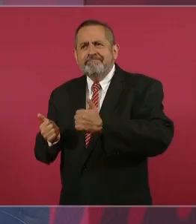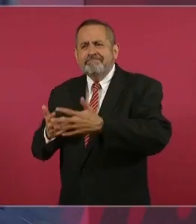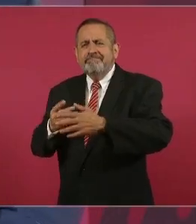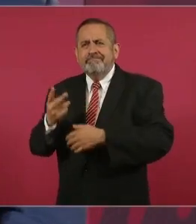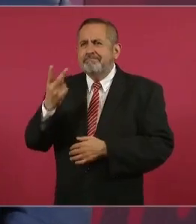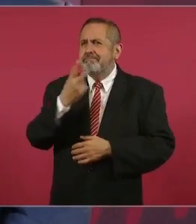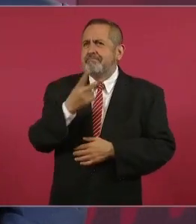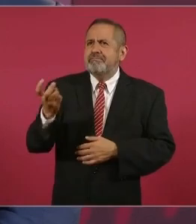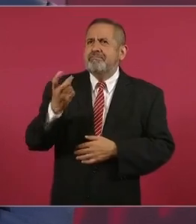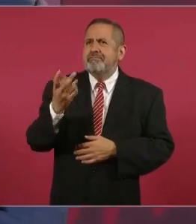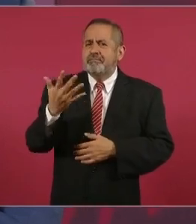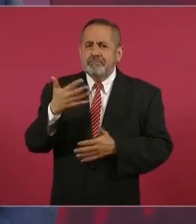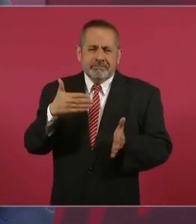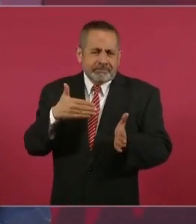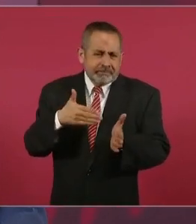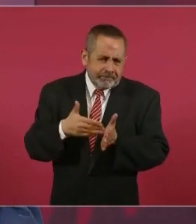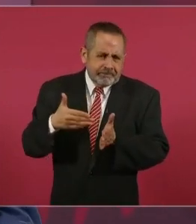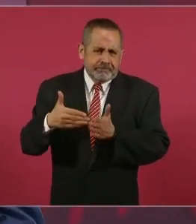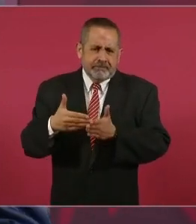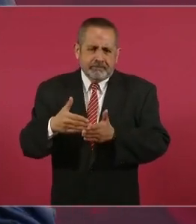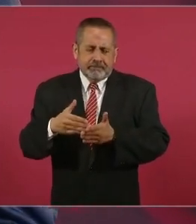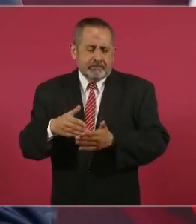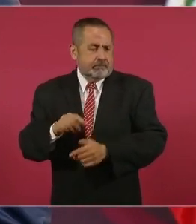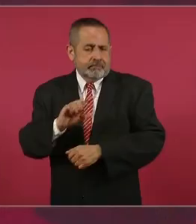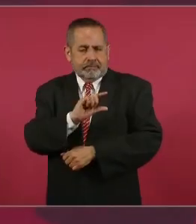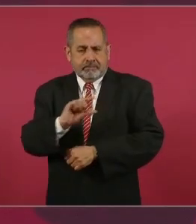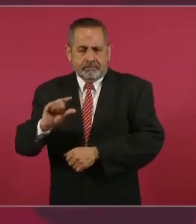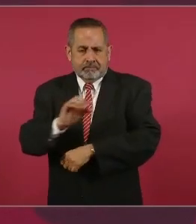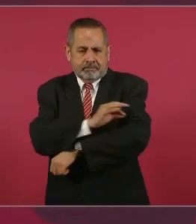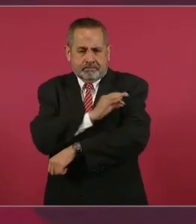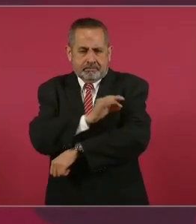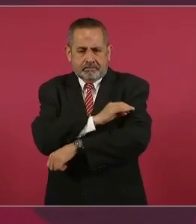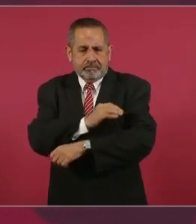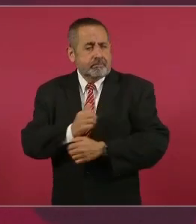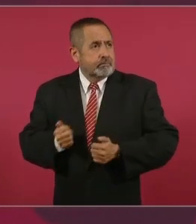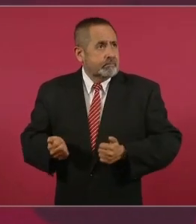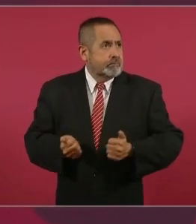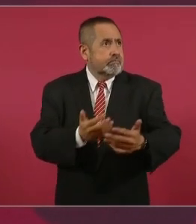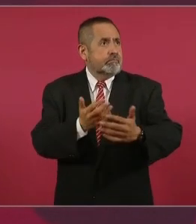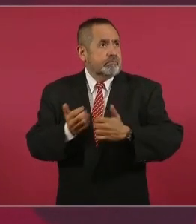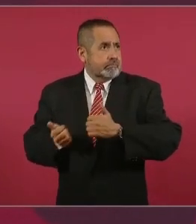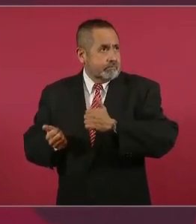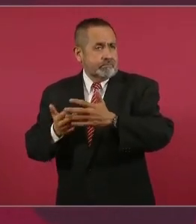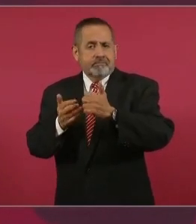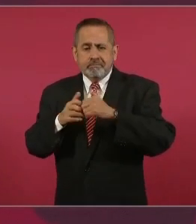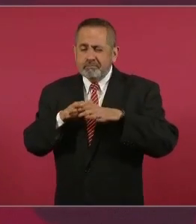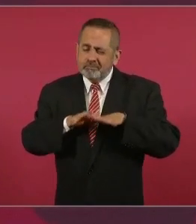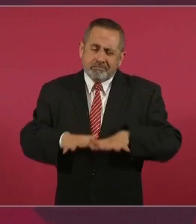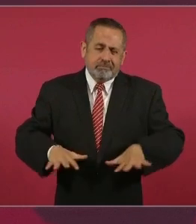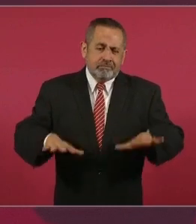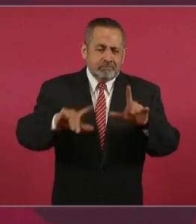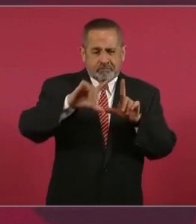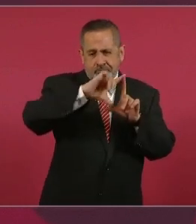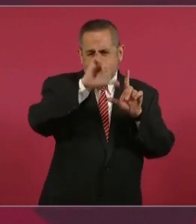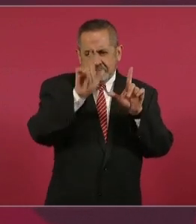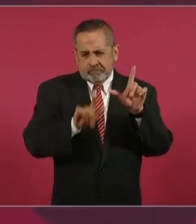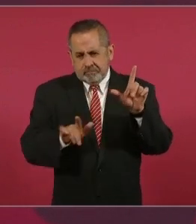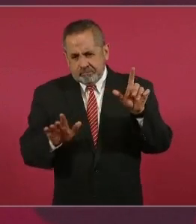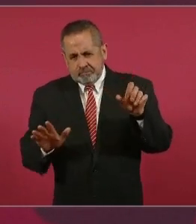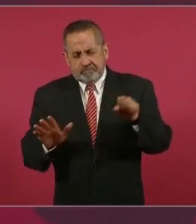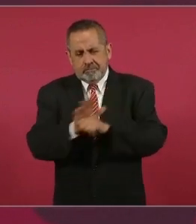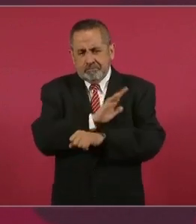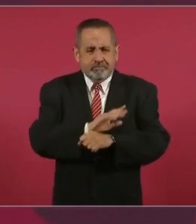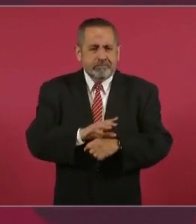de 250 millones de dosis de vacuna en todo el país en